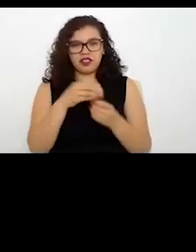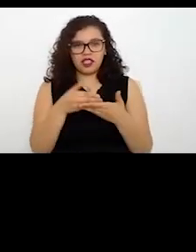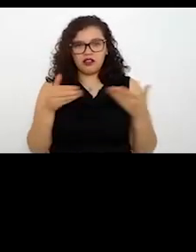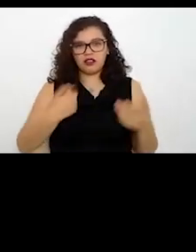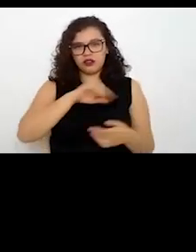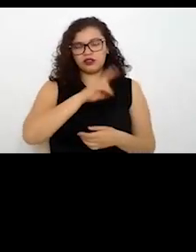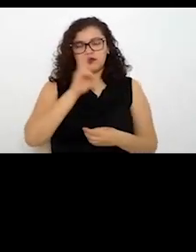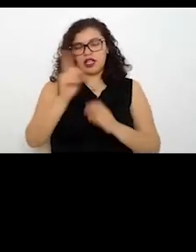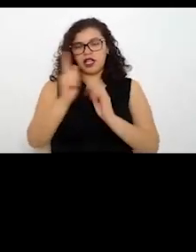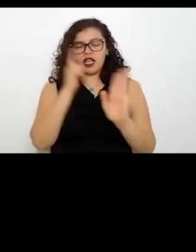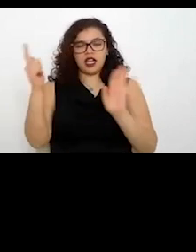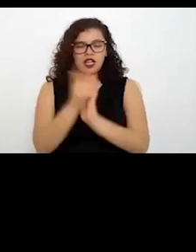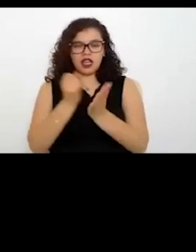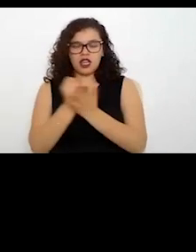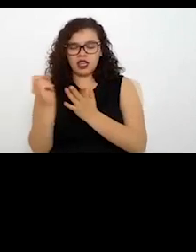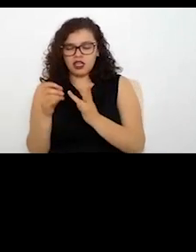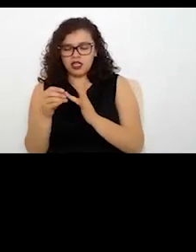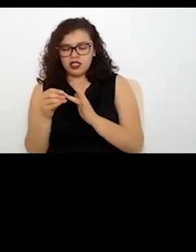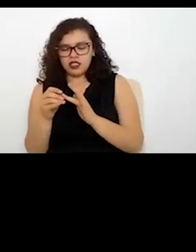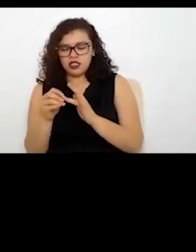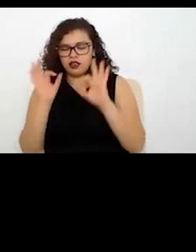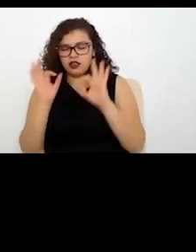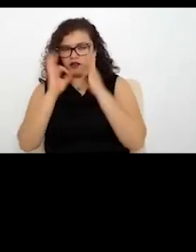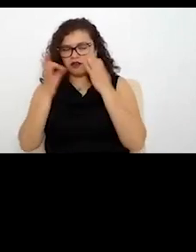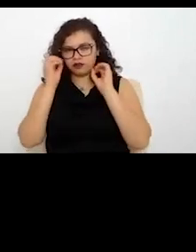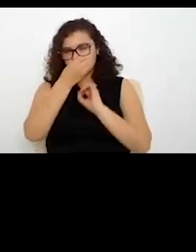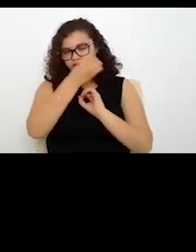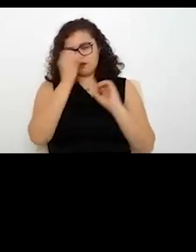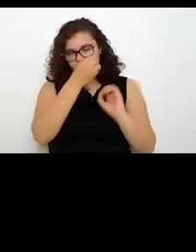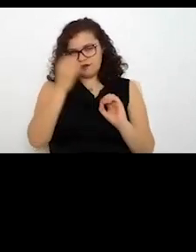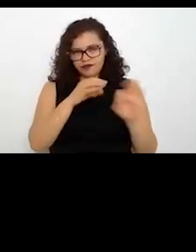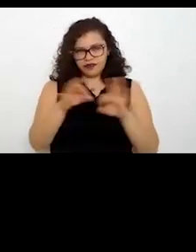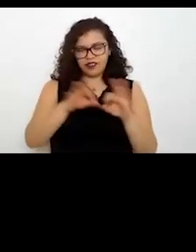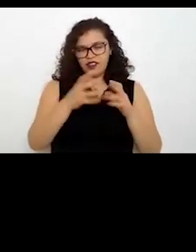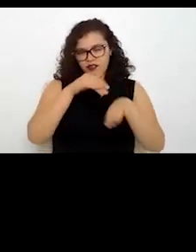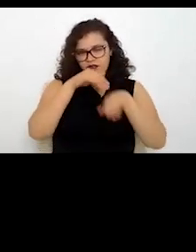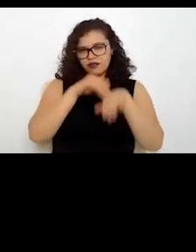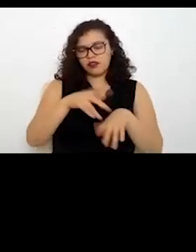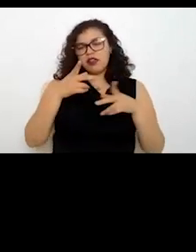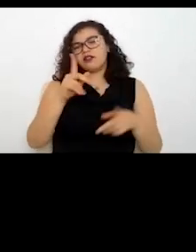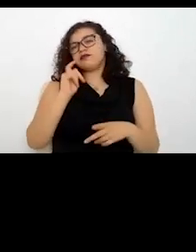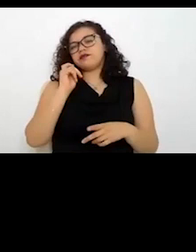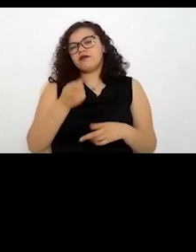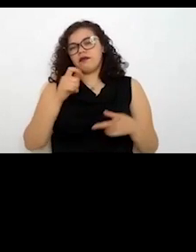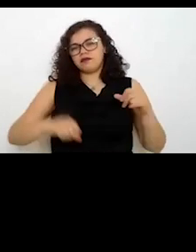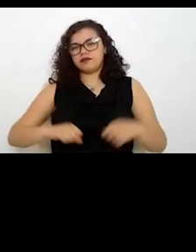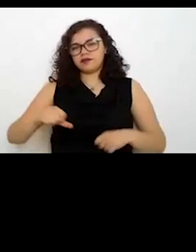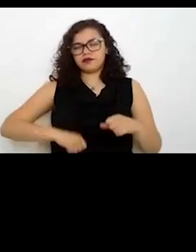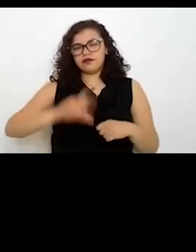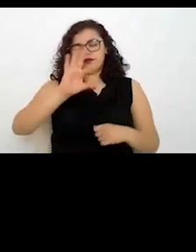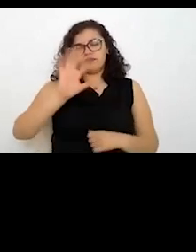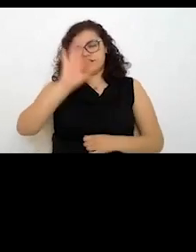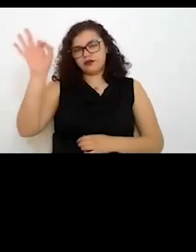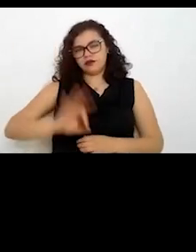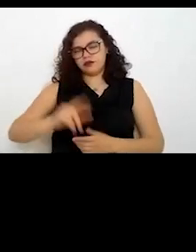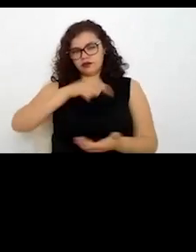ley lo define como una forma de organización laboral subordinada que consiste en el desempeño de las actividades en más de un 40% en lugares